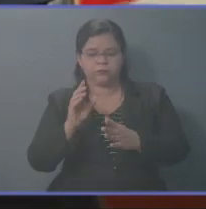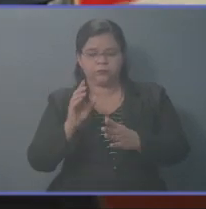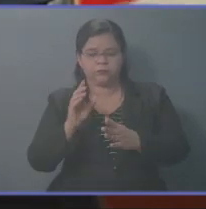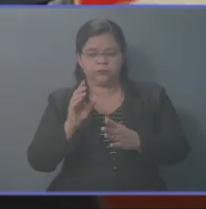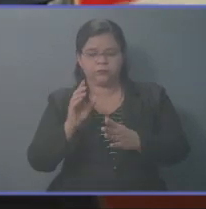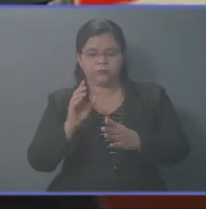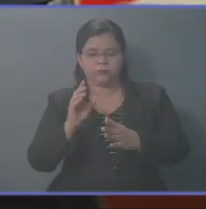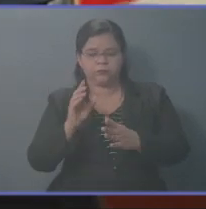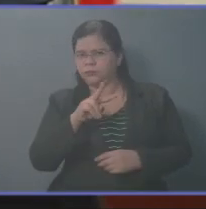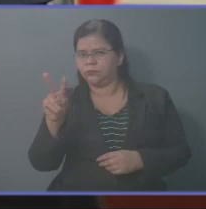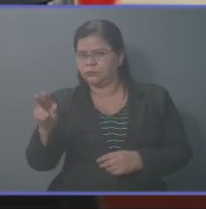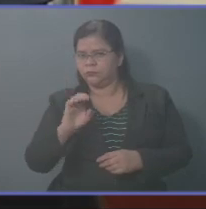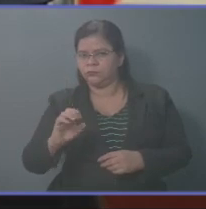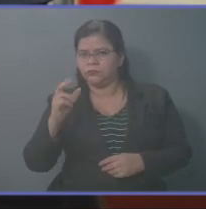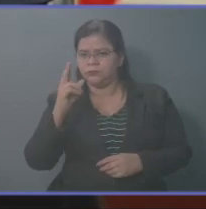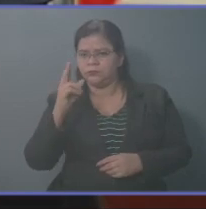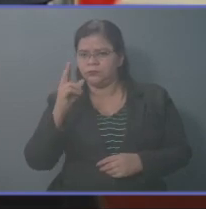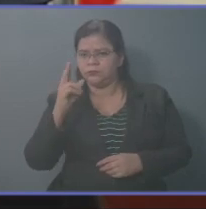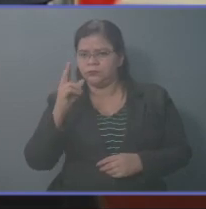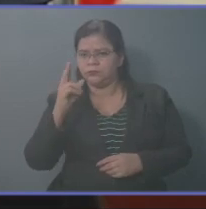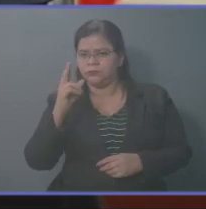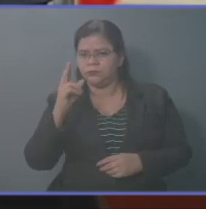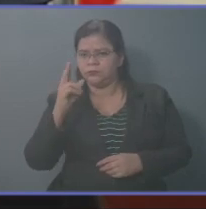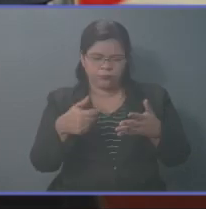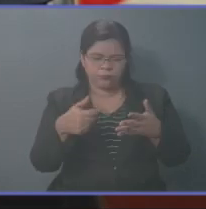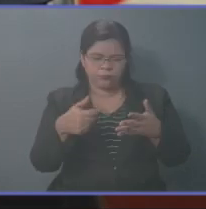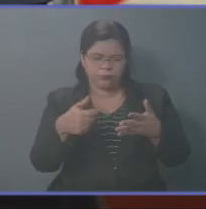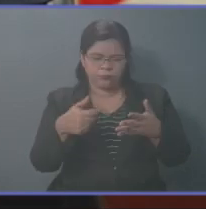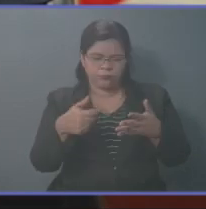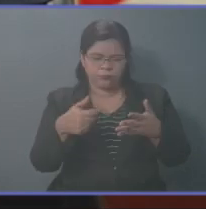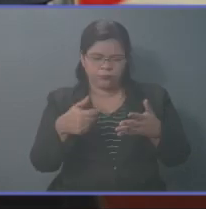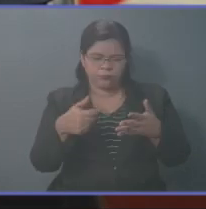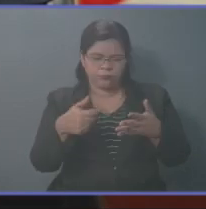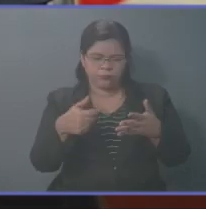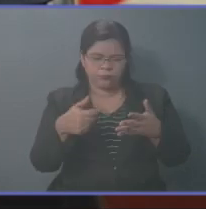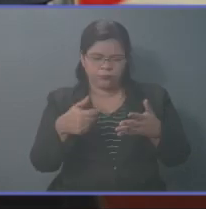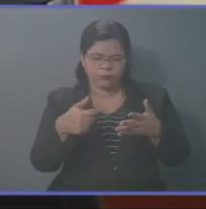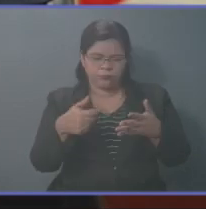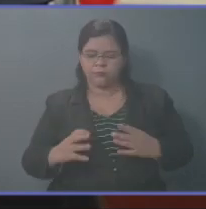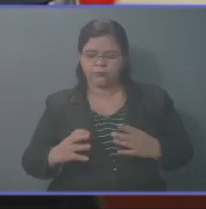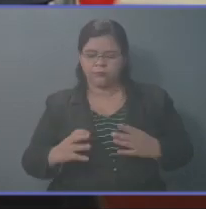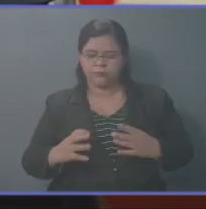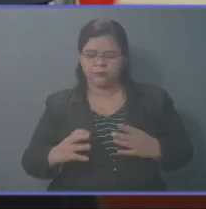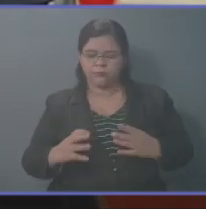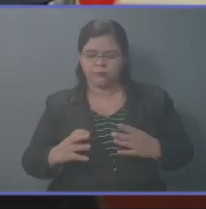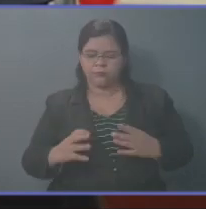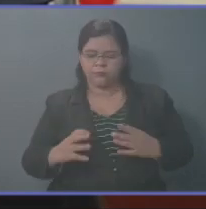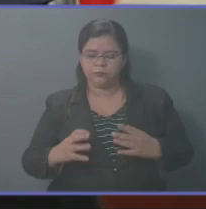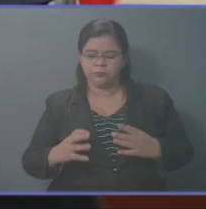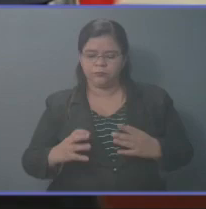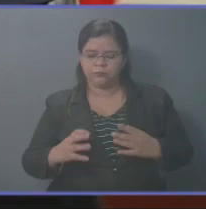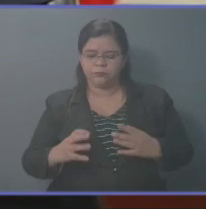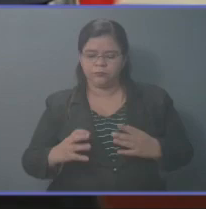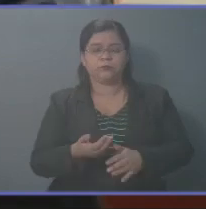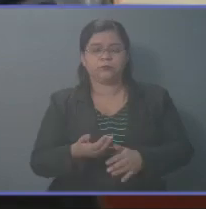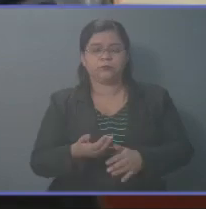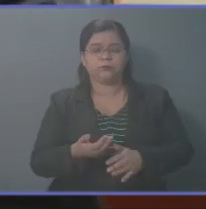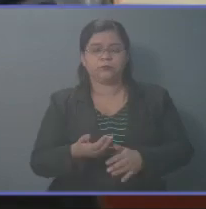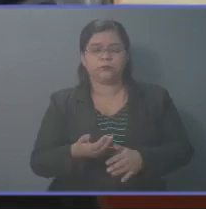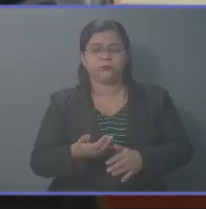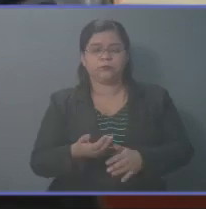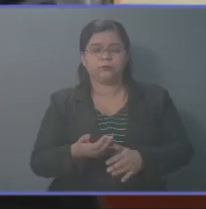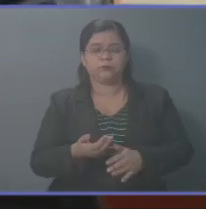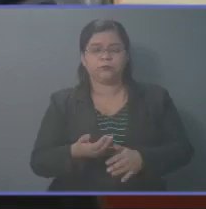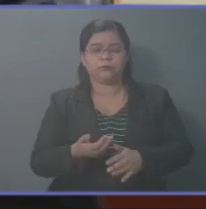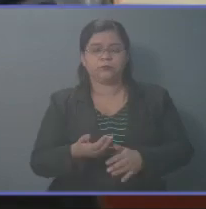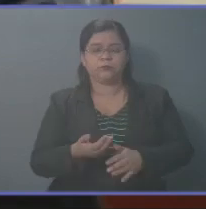fecha 22 de enero de ese mismo año, se aprobó la ley transitoria para la entrega de compensación económica y estabilización de las tarifas del Servicio Público de Transporte Colectivo de